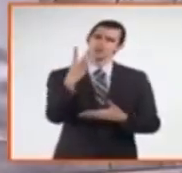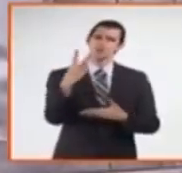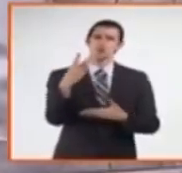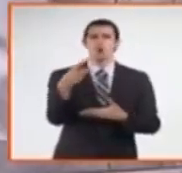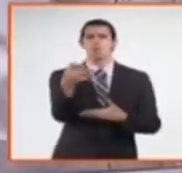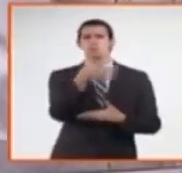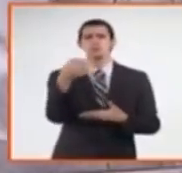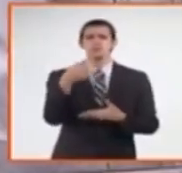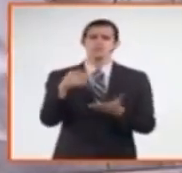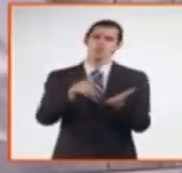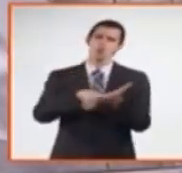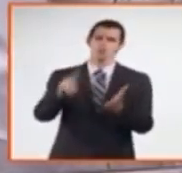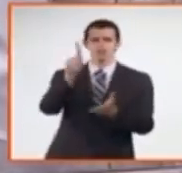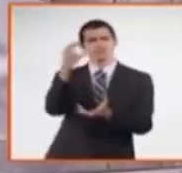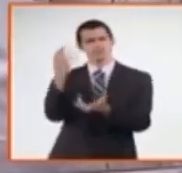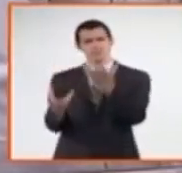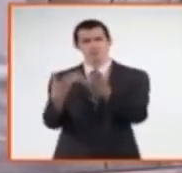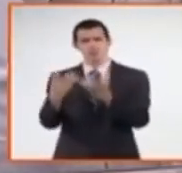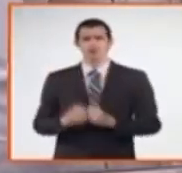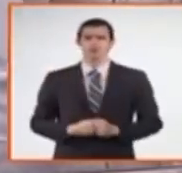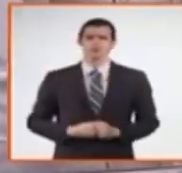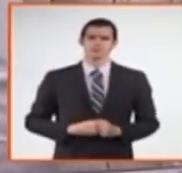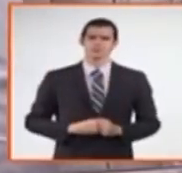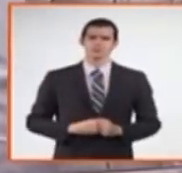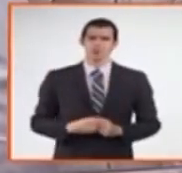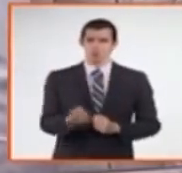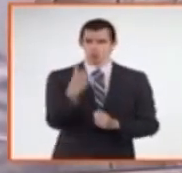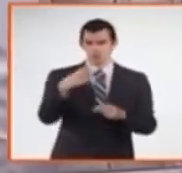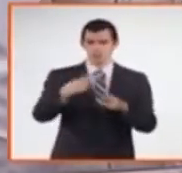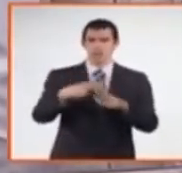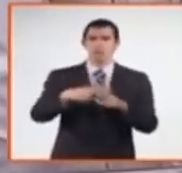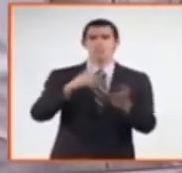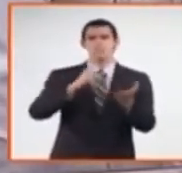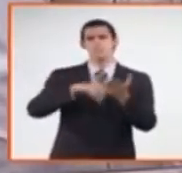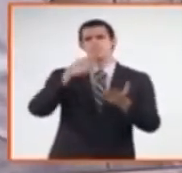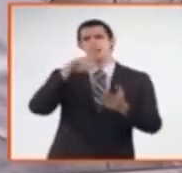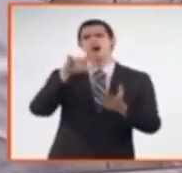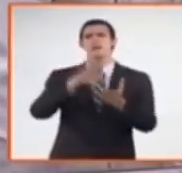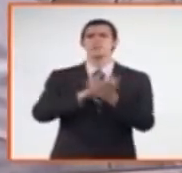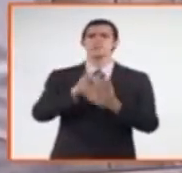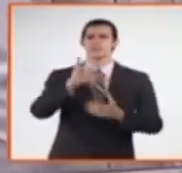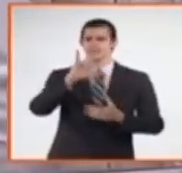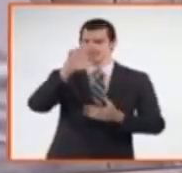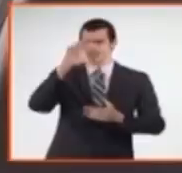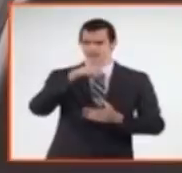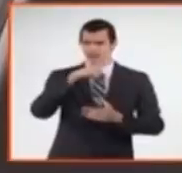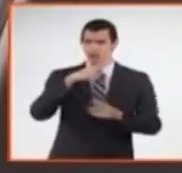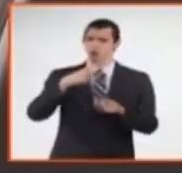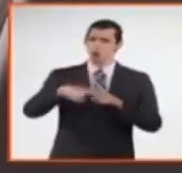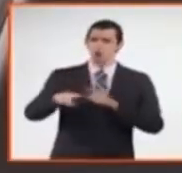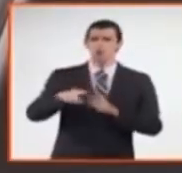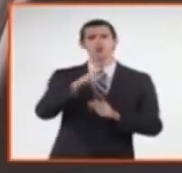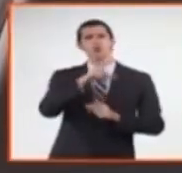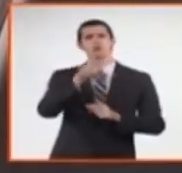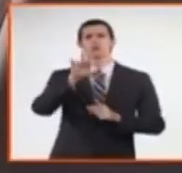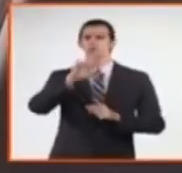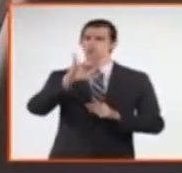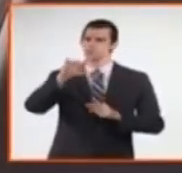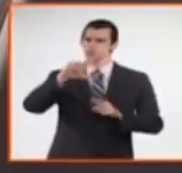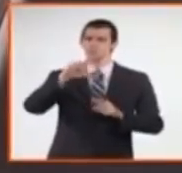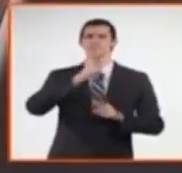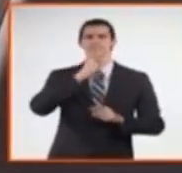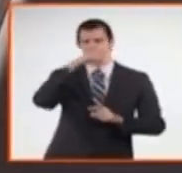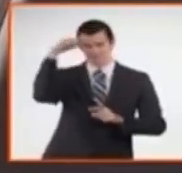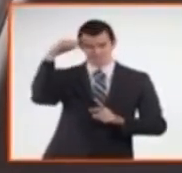cienfuegos donde bueno históricamente hemos tenido nuestros puentes en general donde hicimos una provincia que está con actuación bien